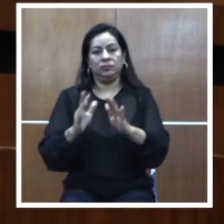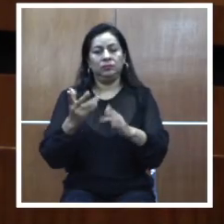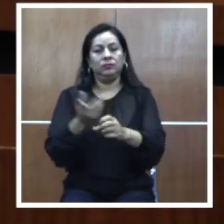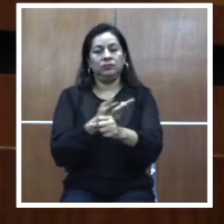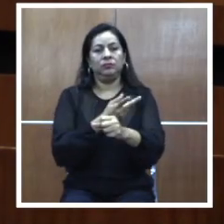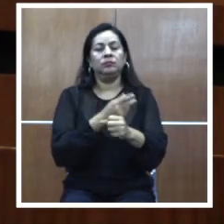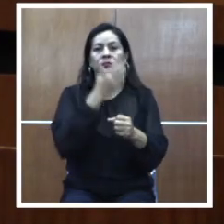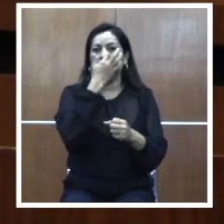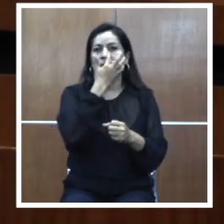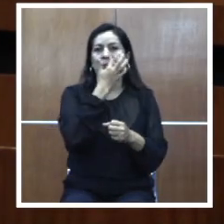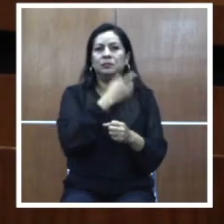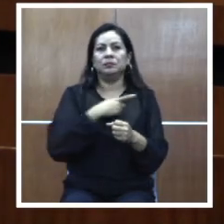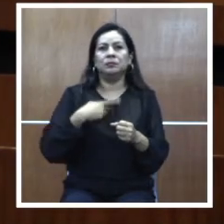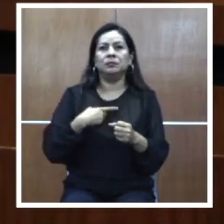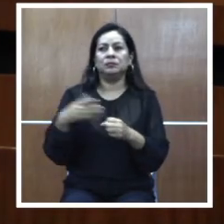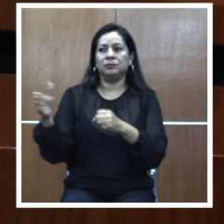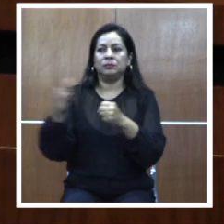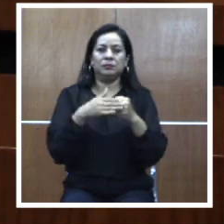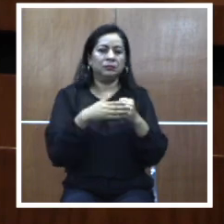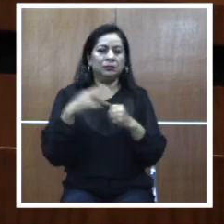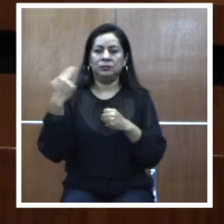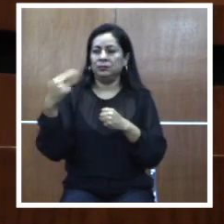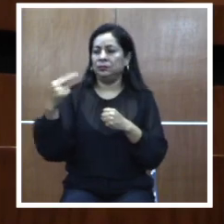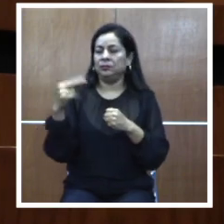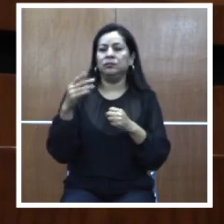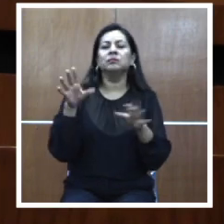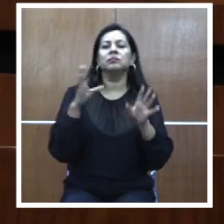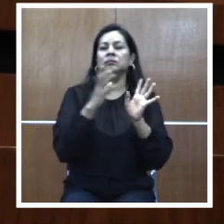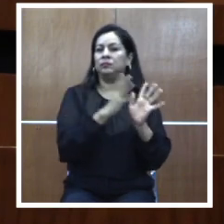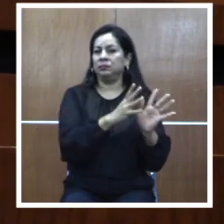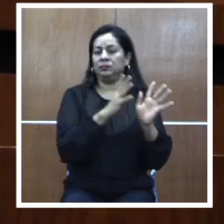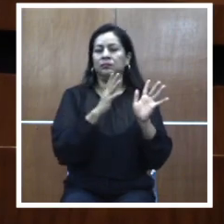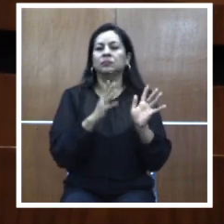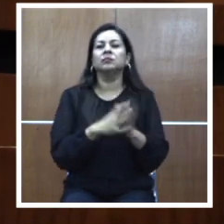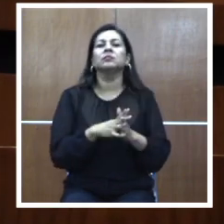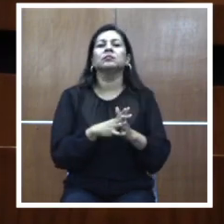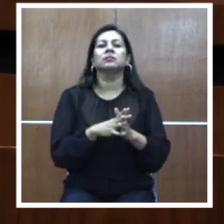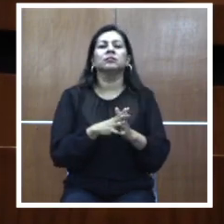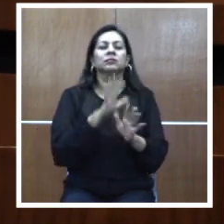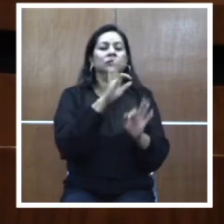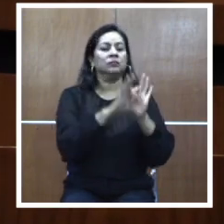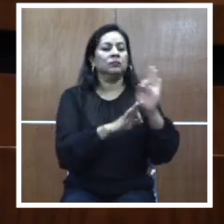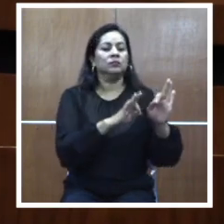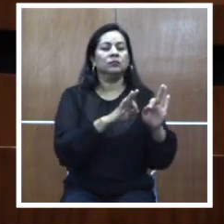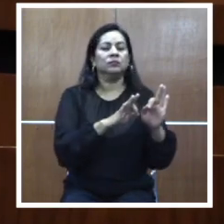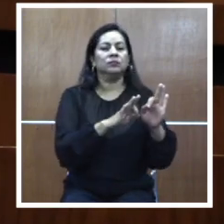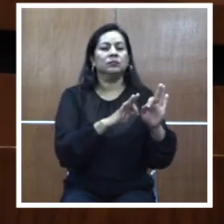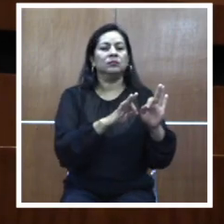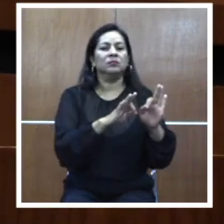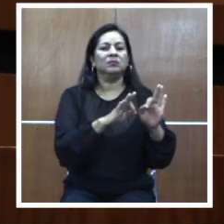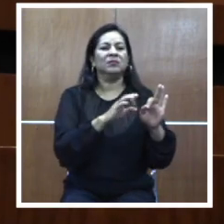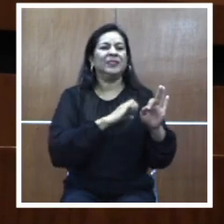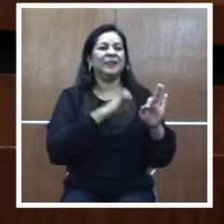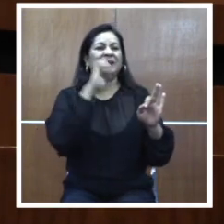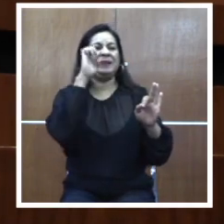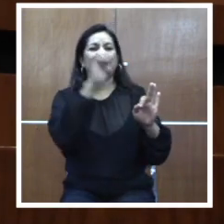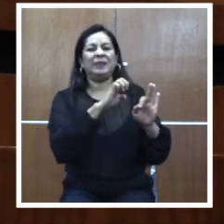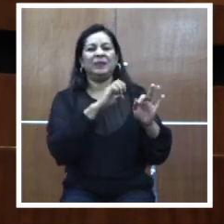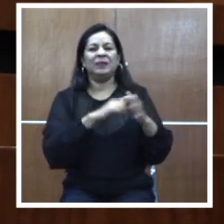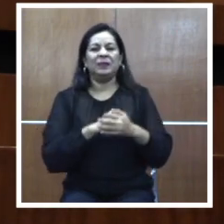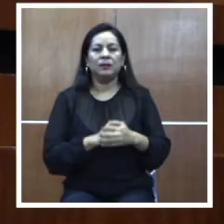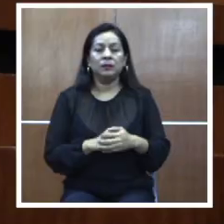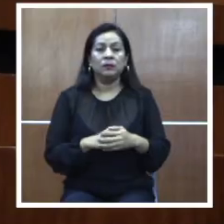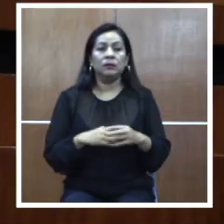habría que empezar a llamarlo como lo que es: un trato propio de regímenes fascistas.